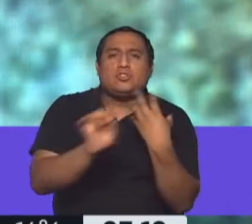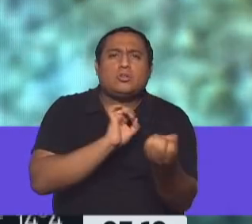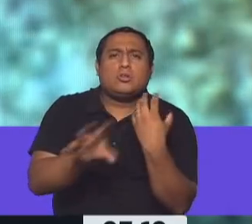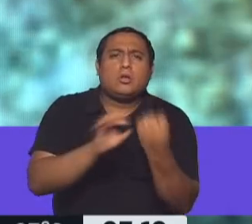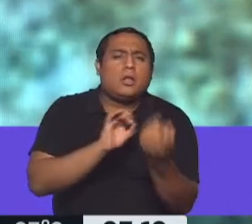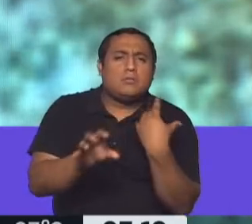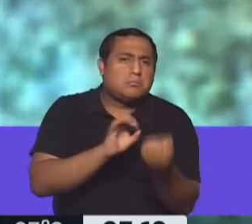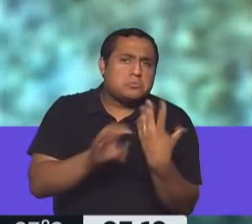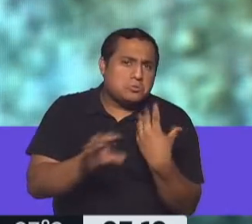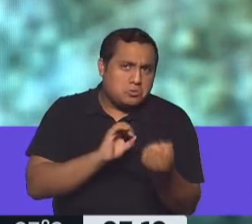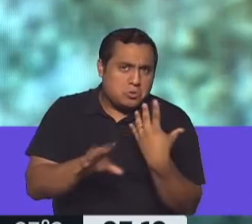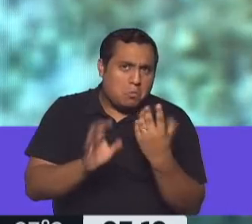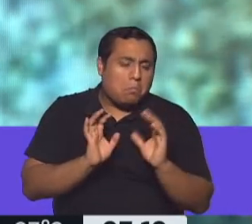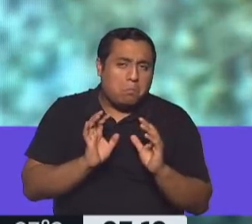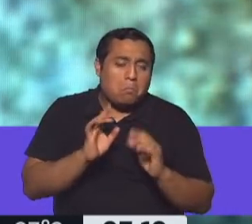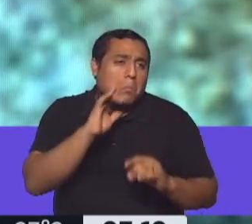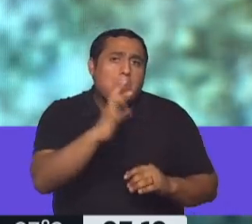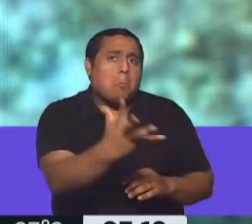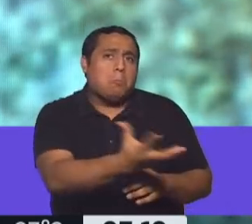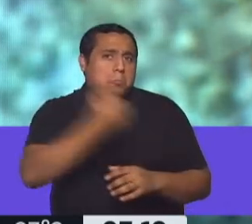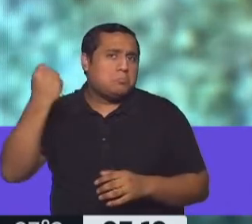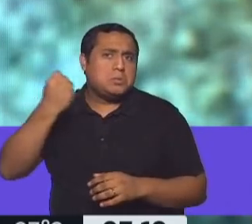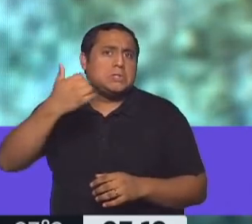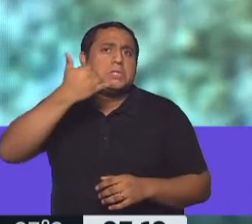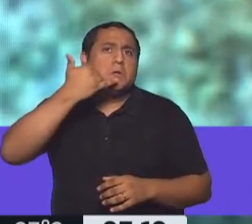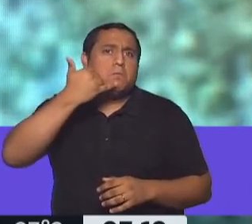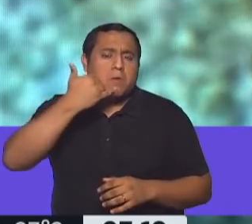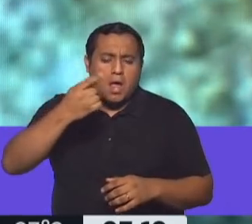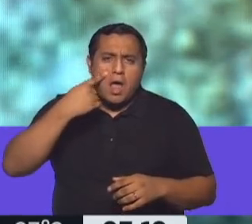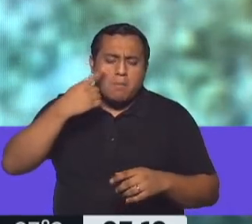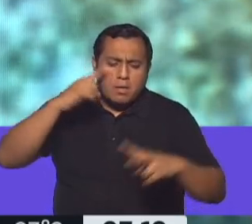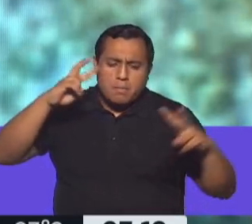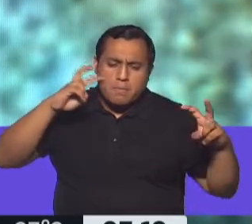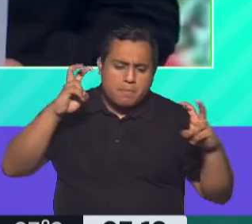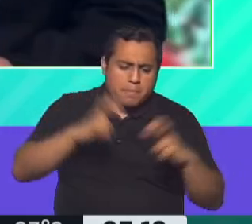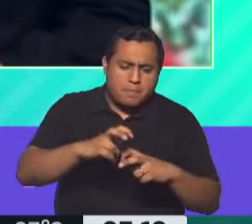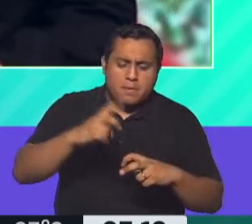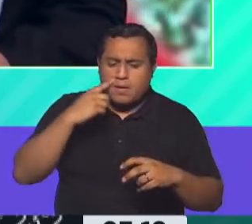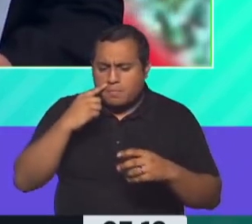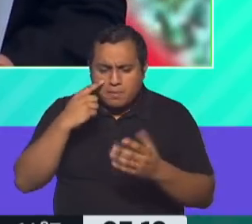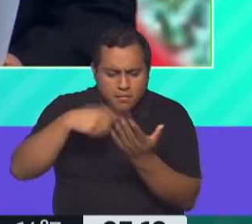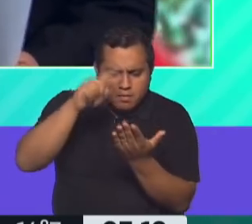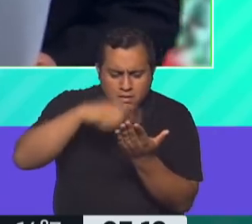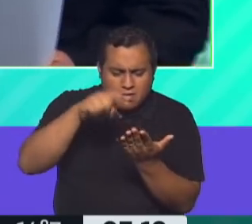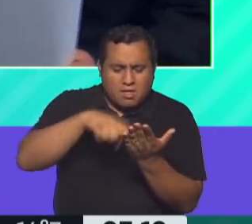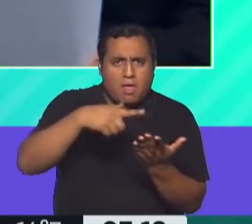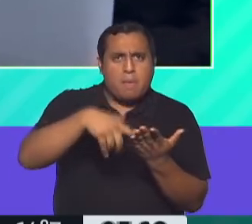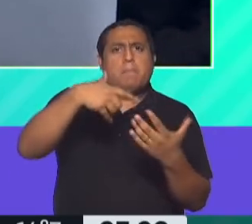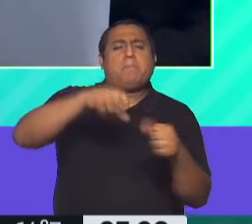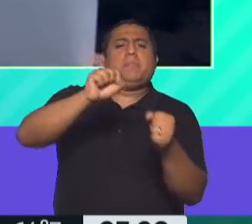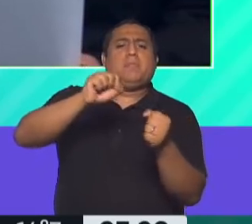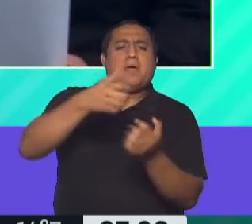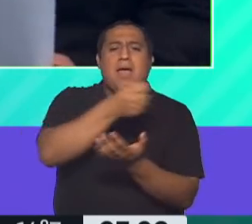la justicia. Se secuestró un teléfono, se lo peritó y al peritar se encontró una aplicación que se llama Cube